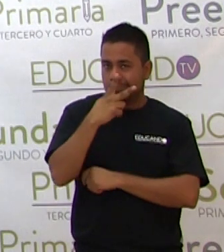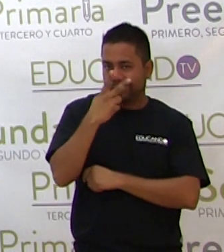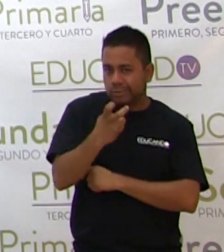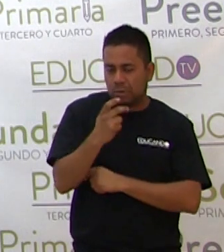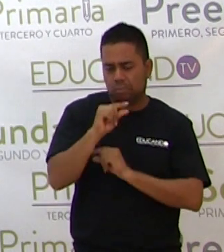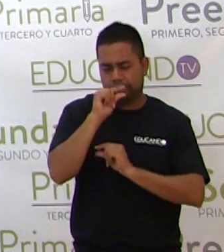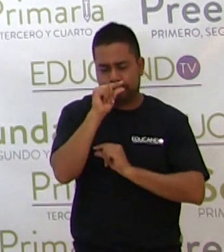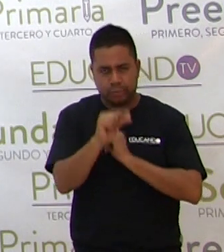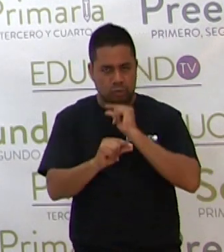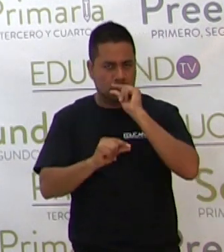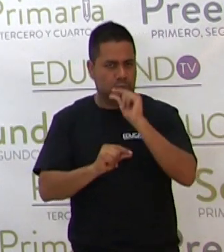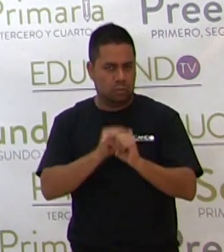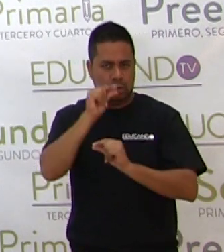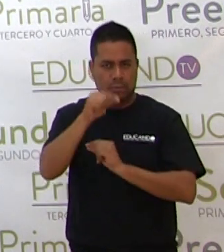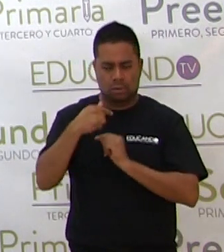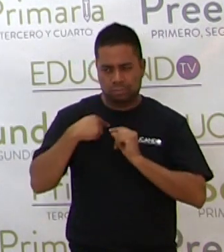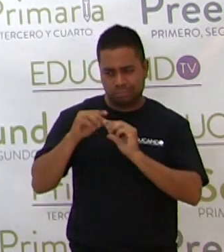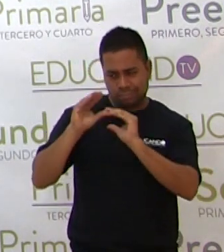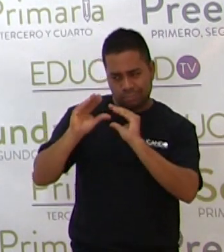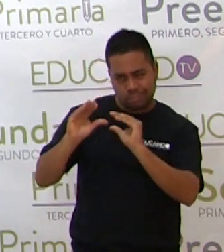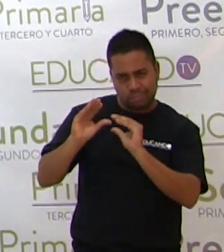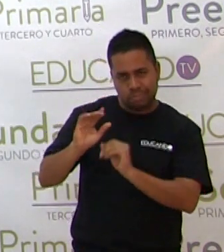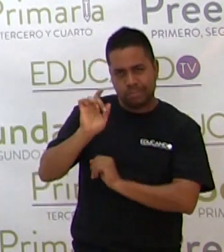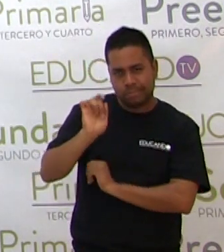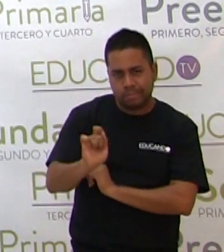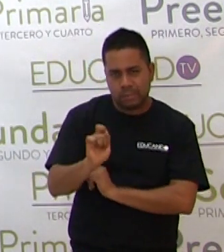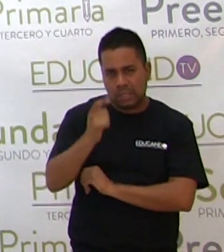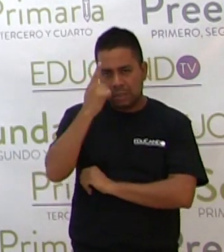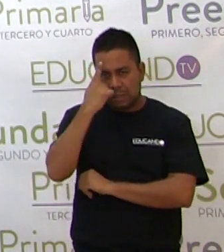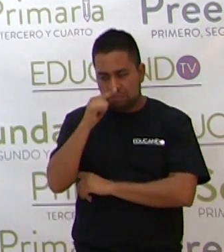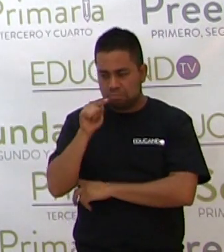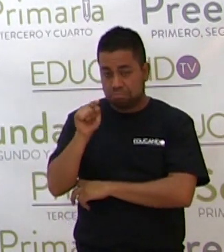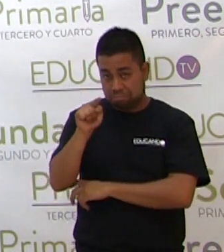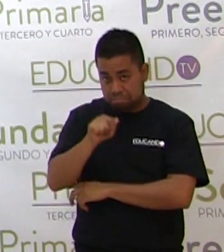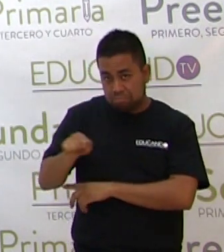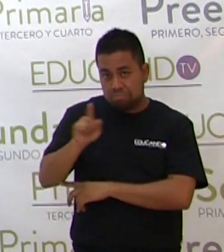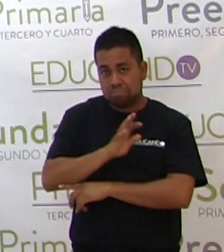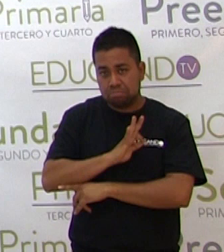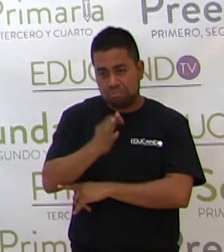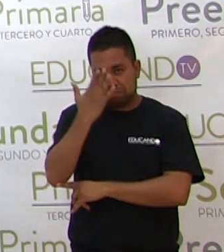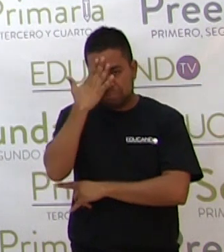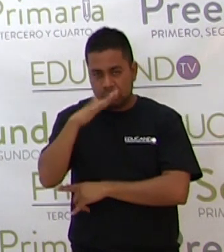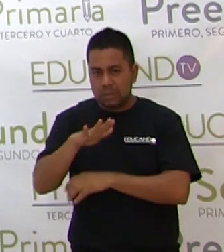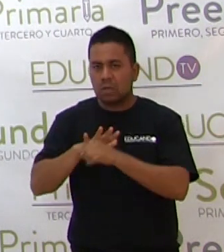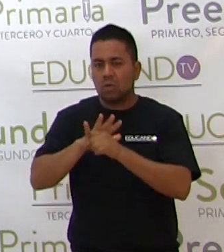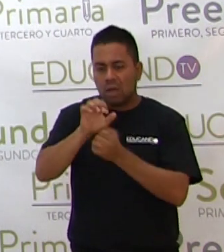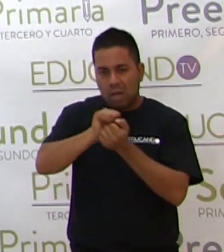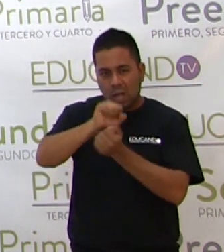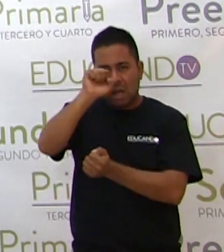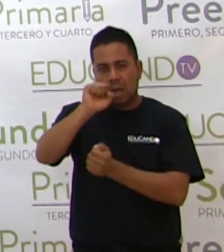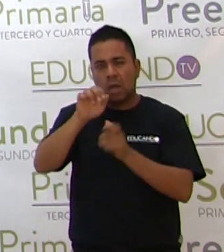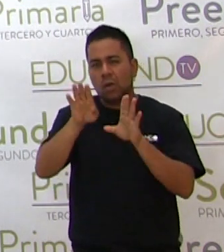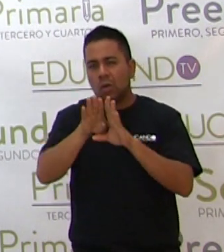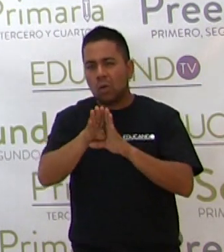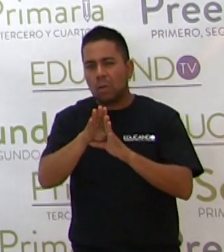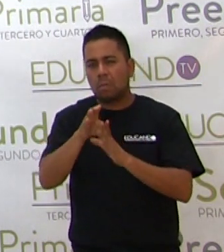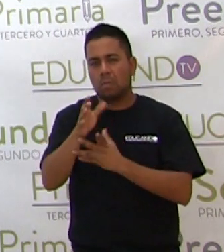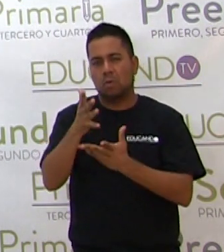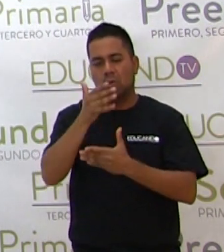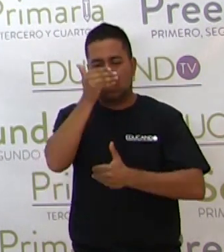paso los voy a ir guiando para que ustedes realmente conozcan cuál sería el proceso